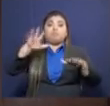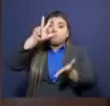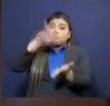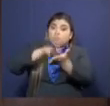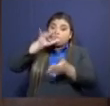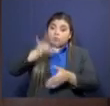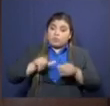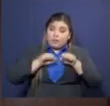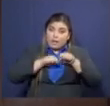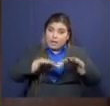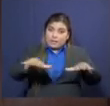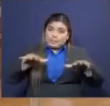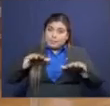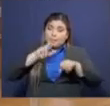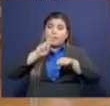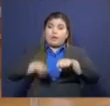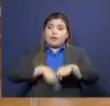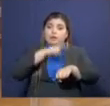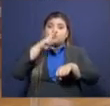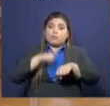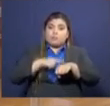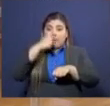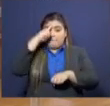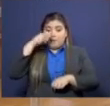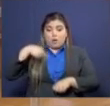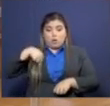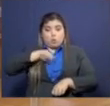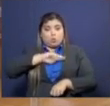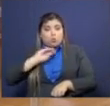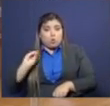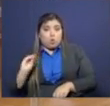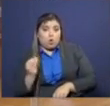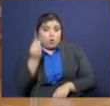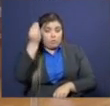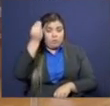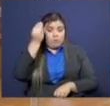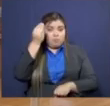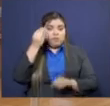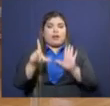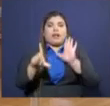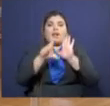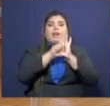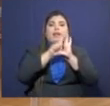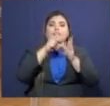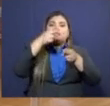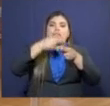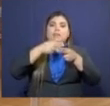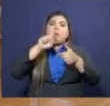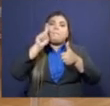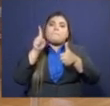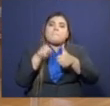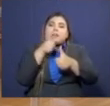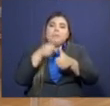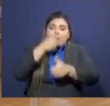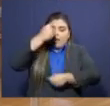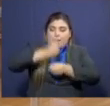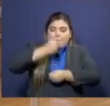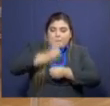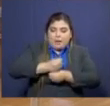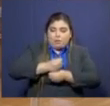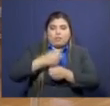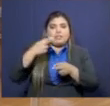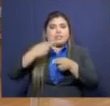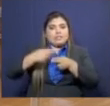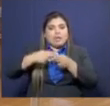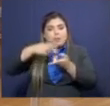esta Asamblea Nacional para nuestros jóvenes la Ley de Primer Empleo Aprender